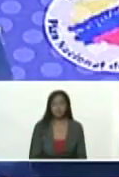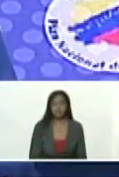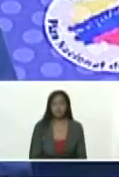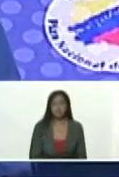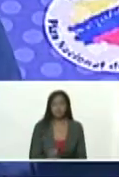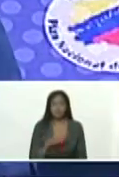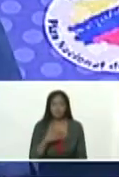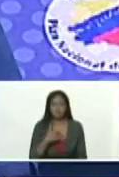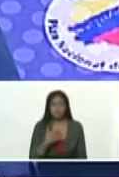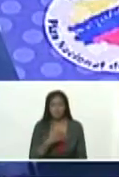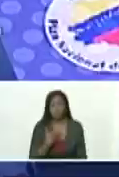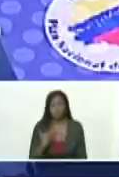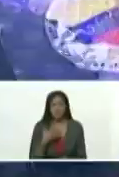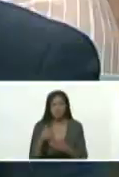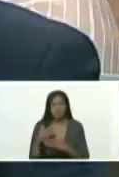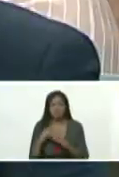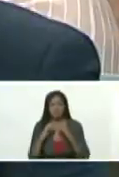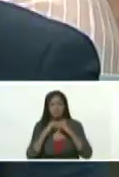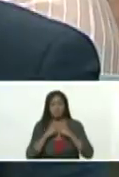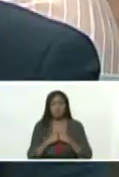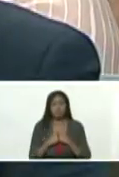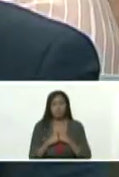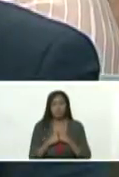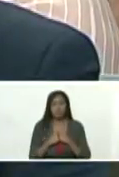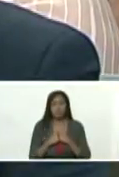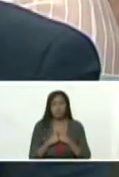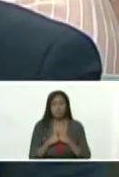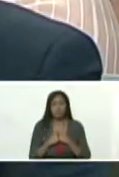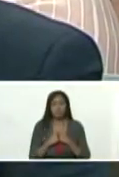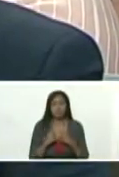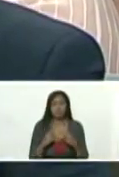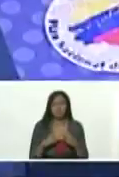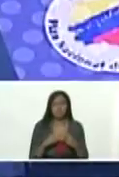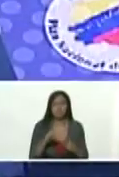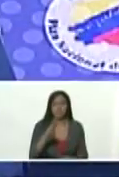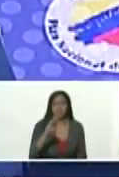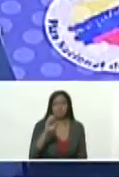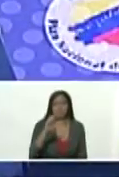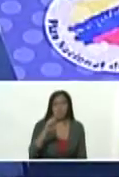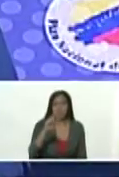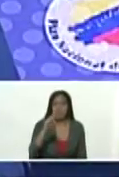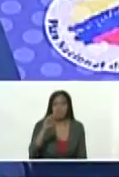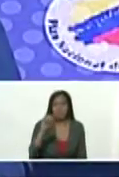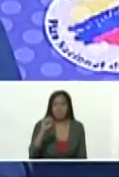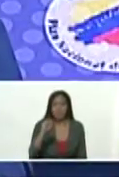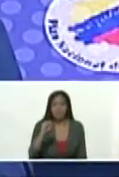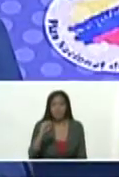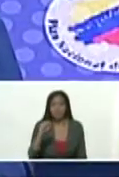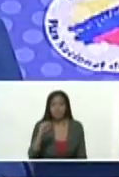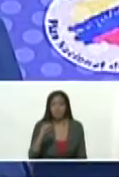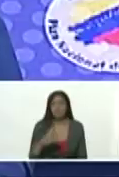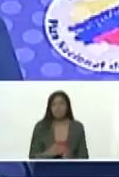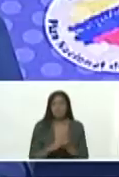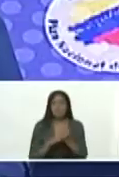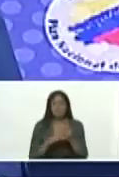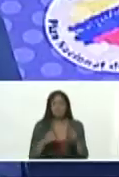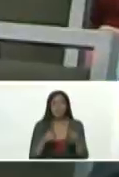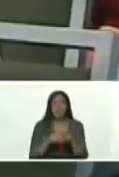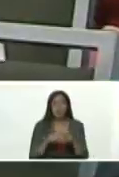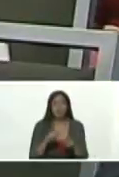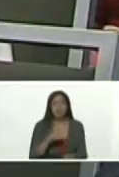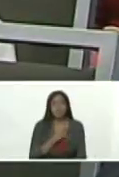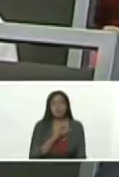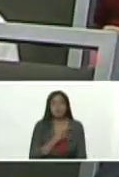Conversatorio con Aristóbulo, con Belkis Bigot, rector de la Universidad Nacional Experimental del Magisterio,